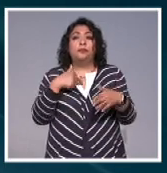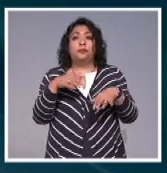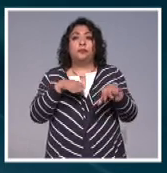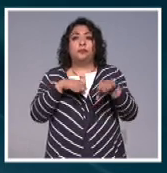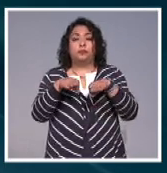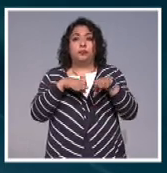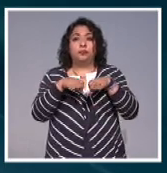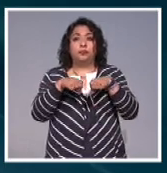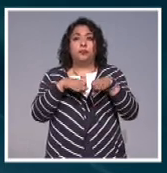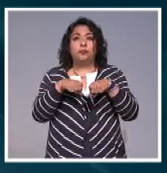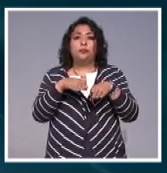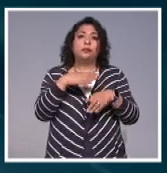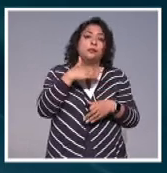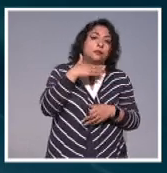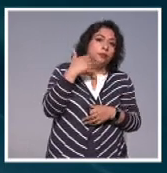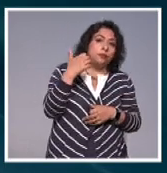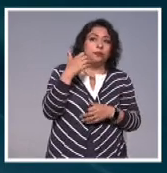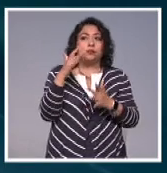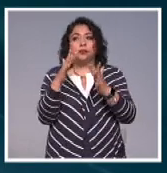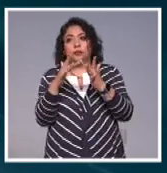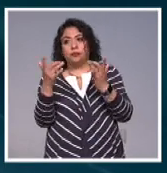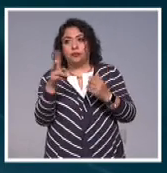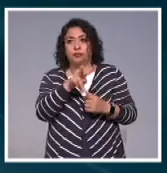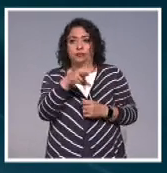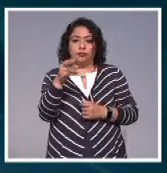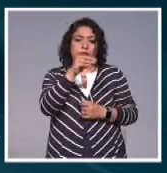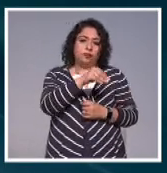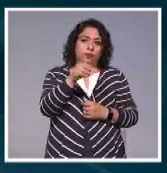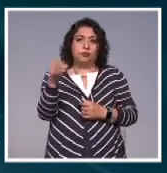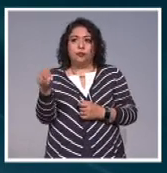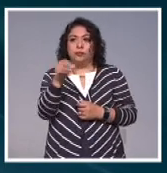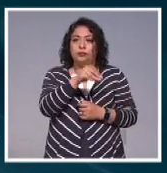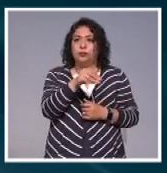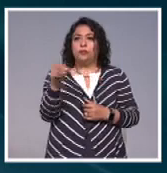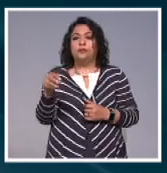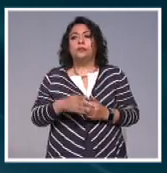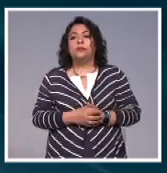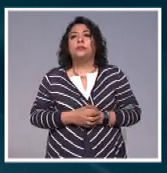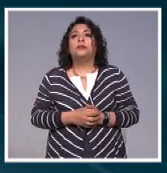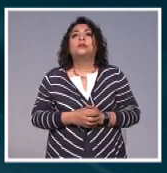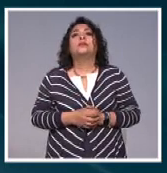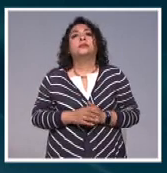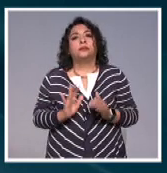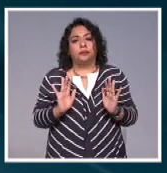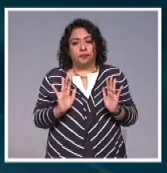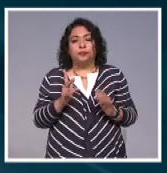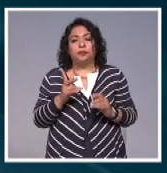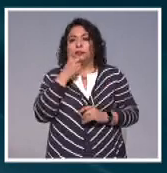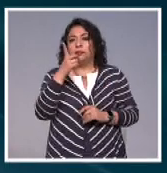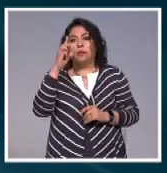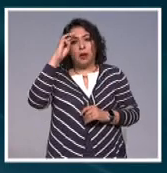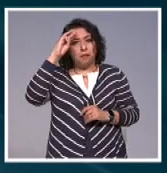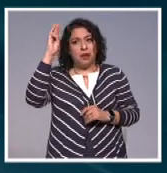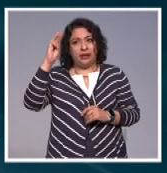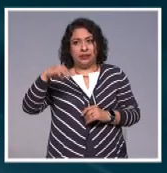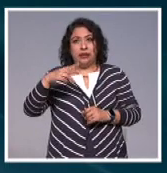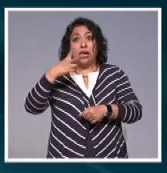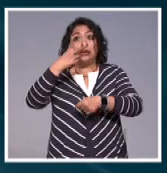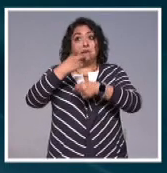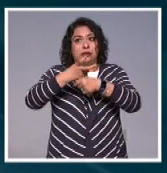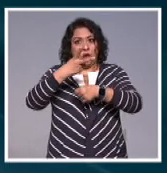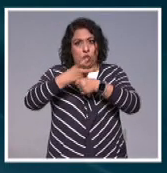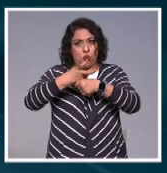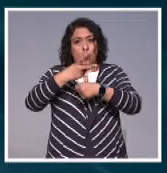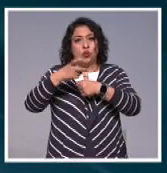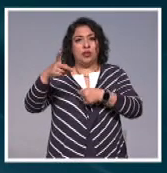trabajando entre Alemania y Francia principalmente. Uh-huh. Ya que mencionamos esta maestría, esta segunda